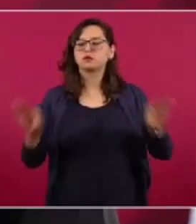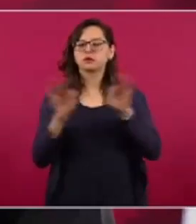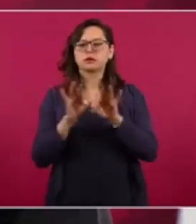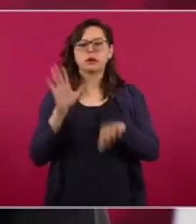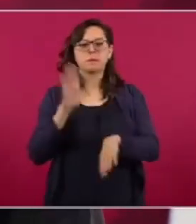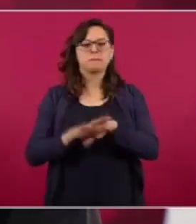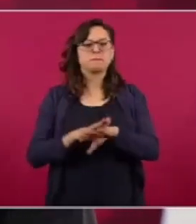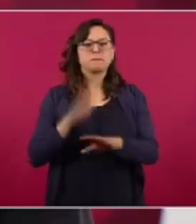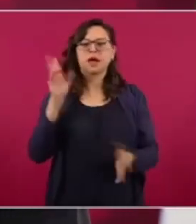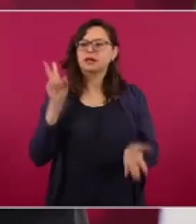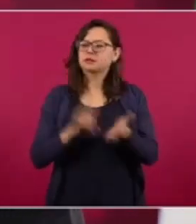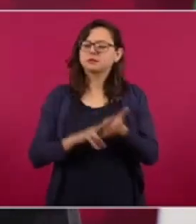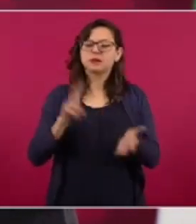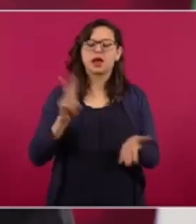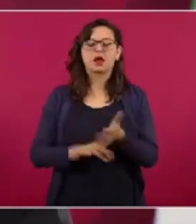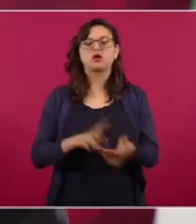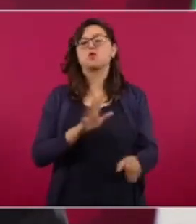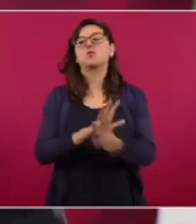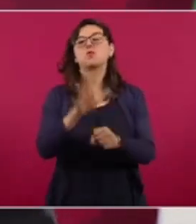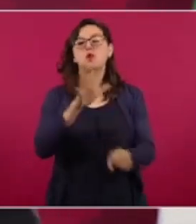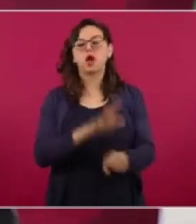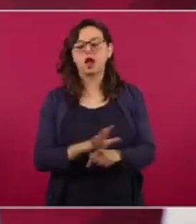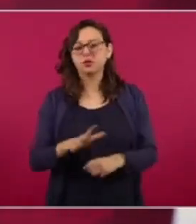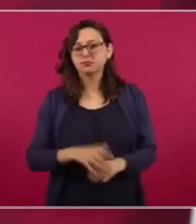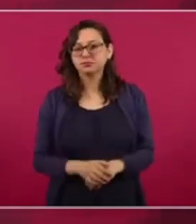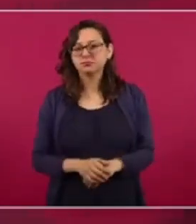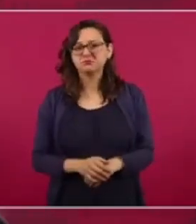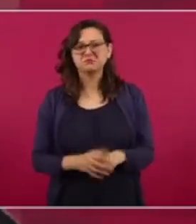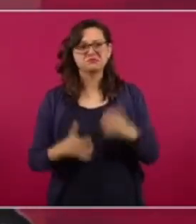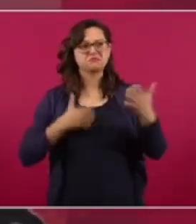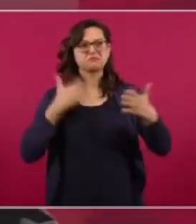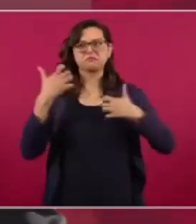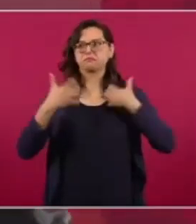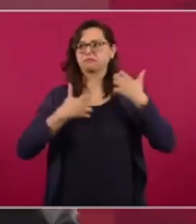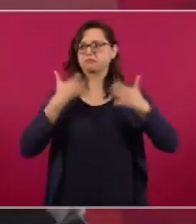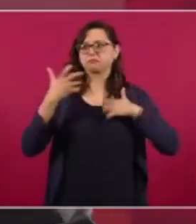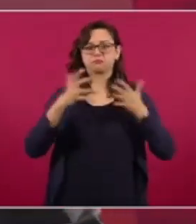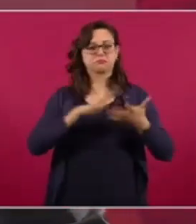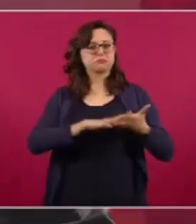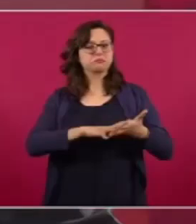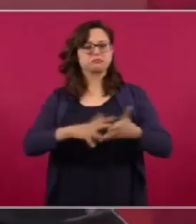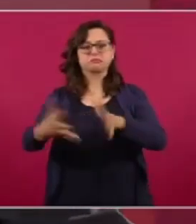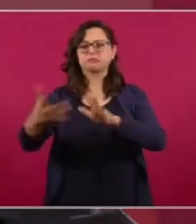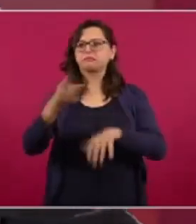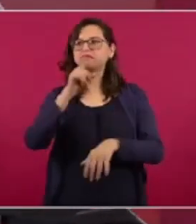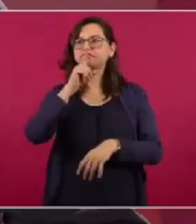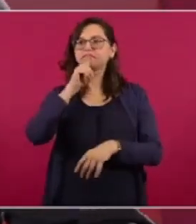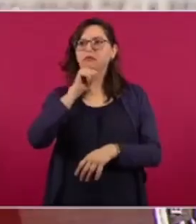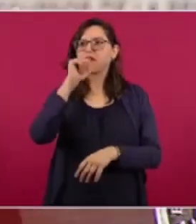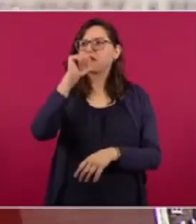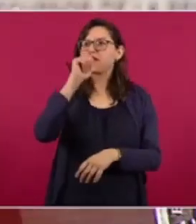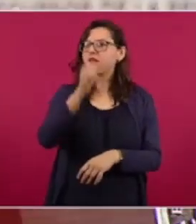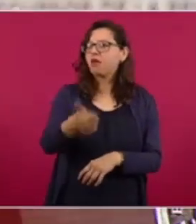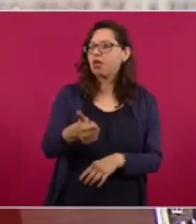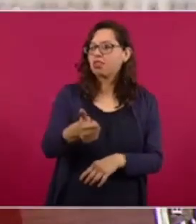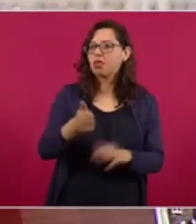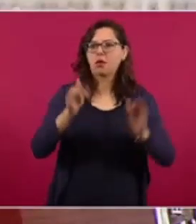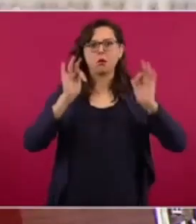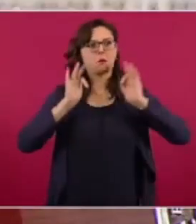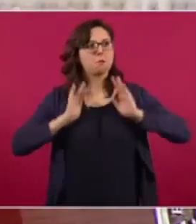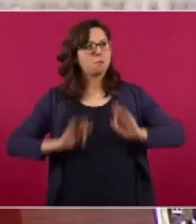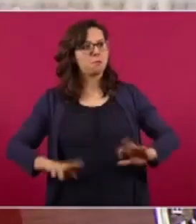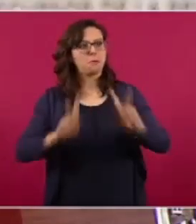fue la no violencia, el que te llevaran las elecciones en